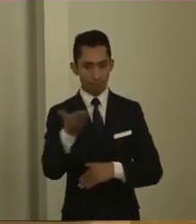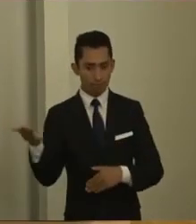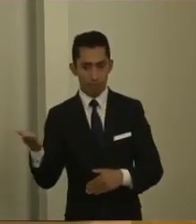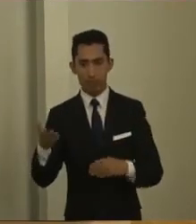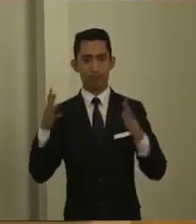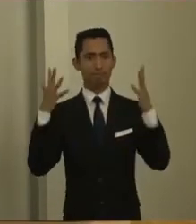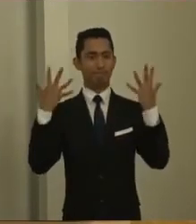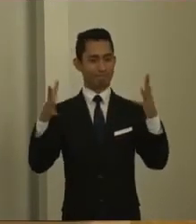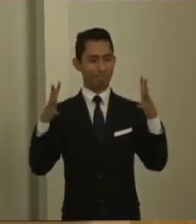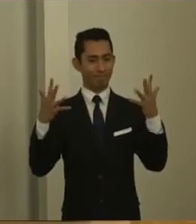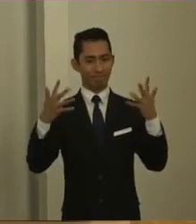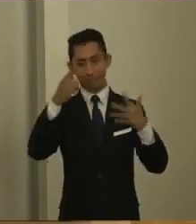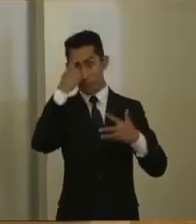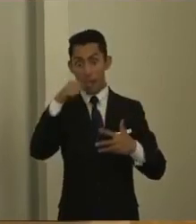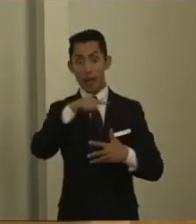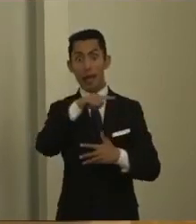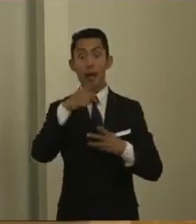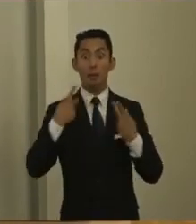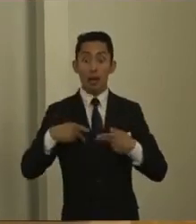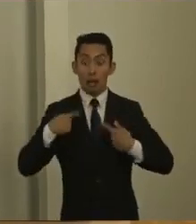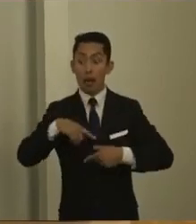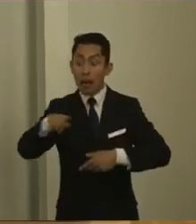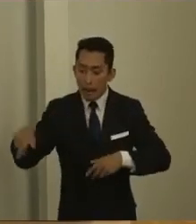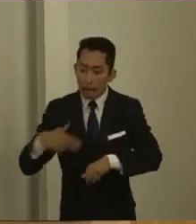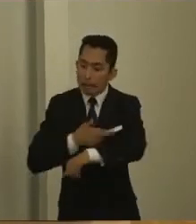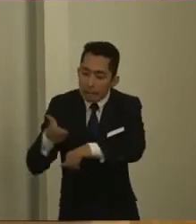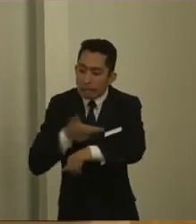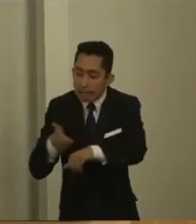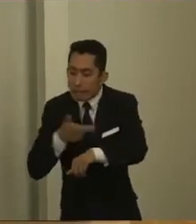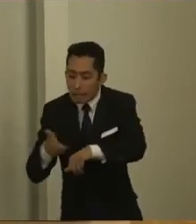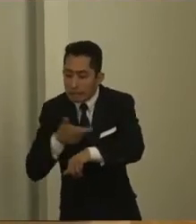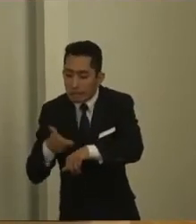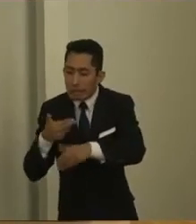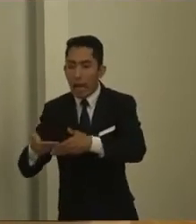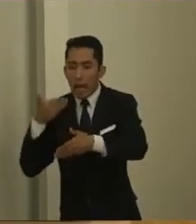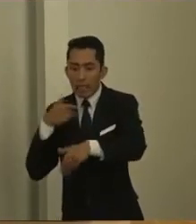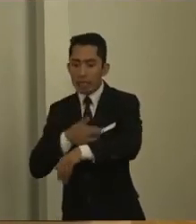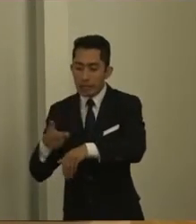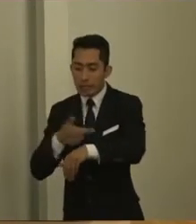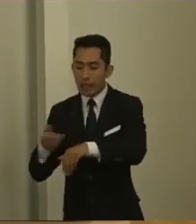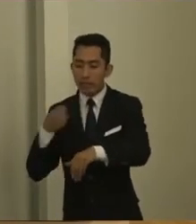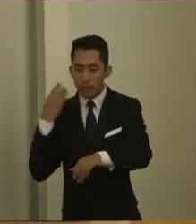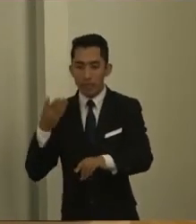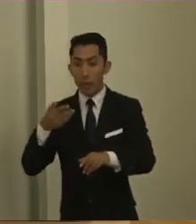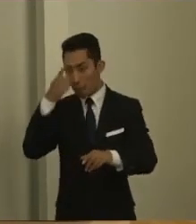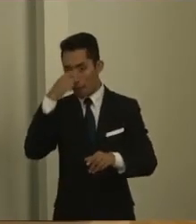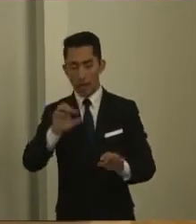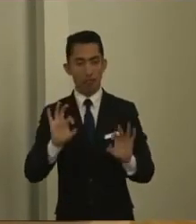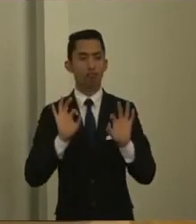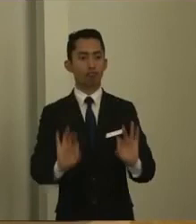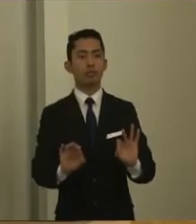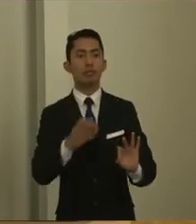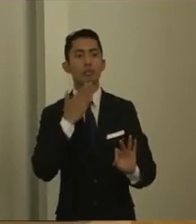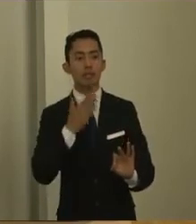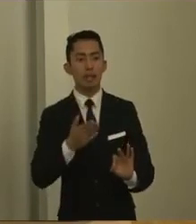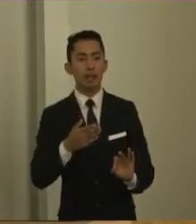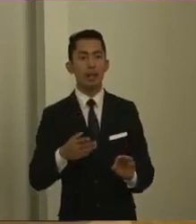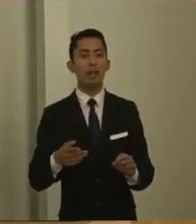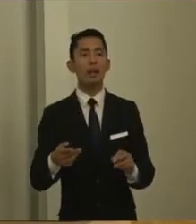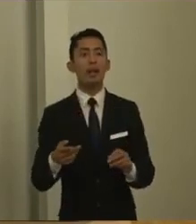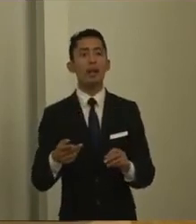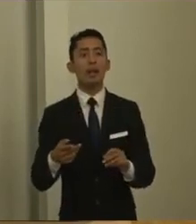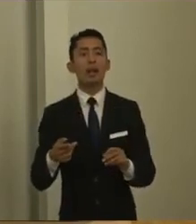aplauso para que hicieron posible este seminario pero en particular para quien motivado por su